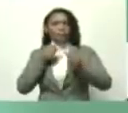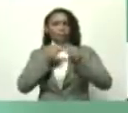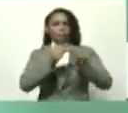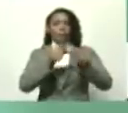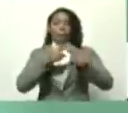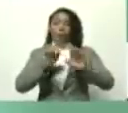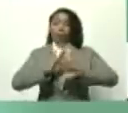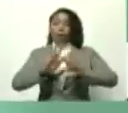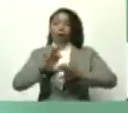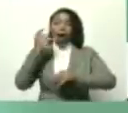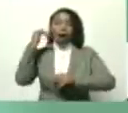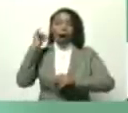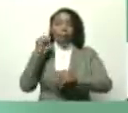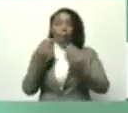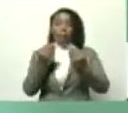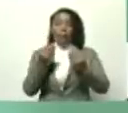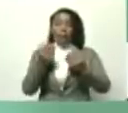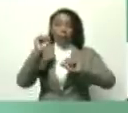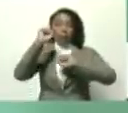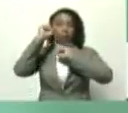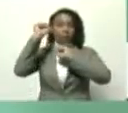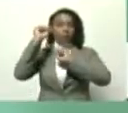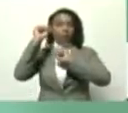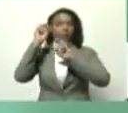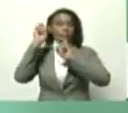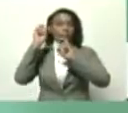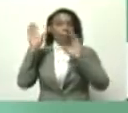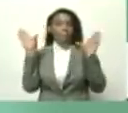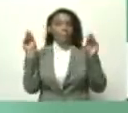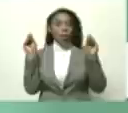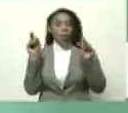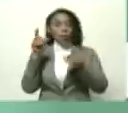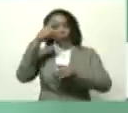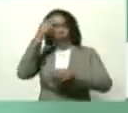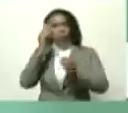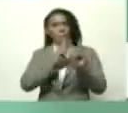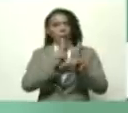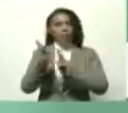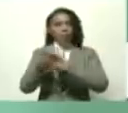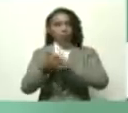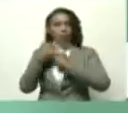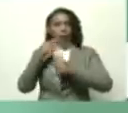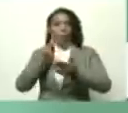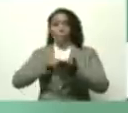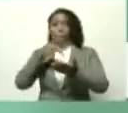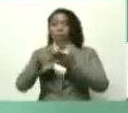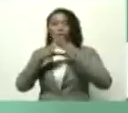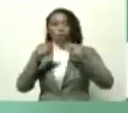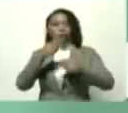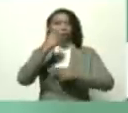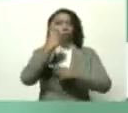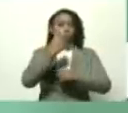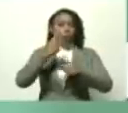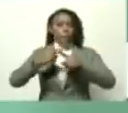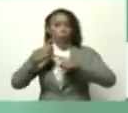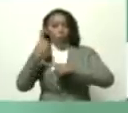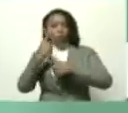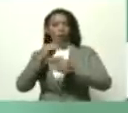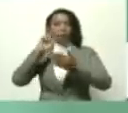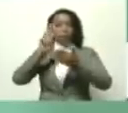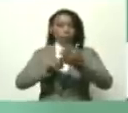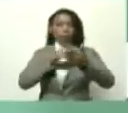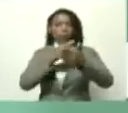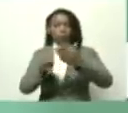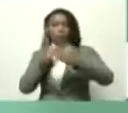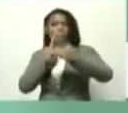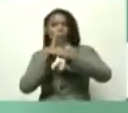tenemos bastantes indicios de victoria respecto a la operación Tenaza. Igual va a pasar con esto, van a caer todas, una por una. Van a ser